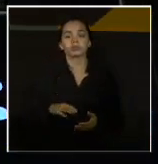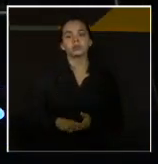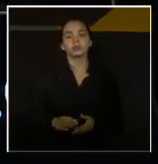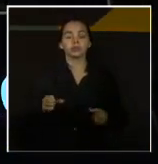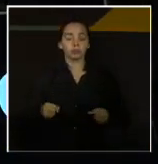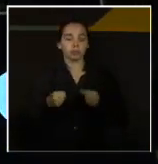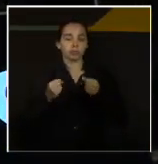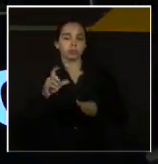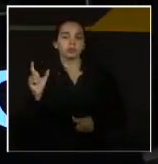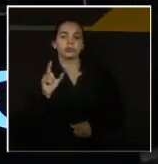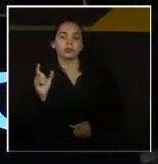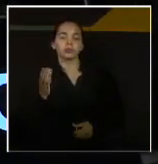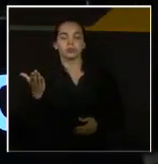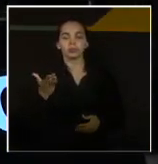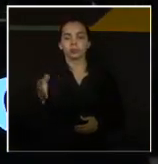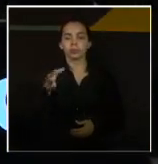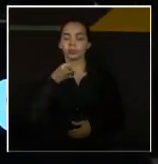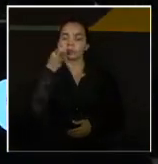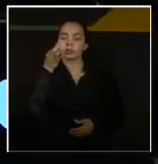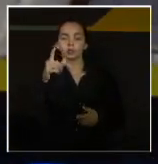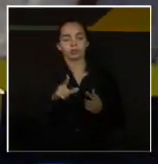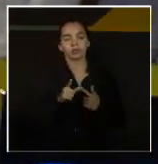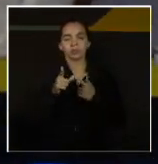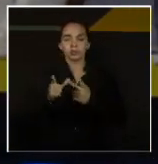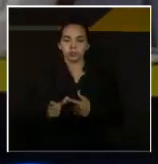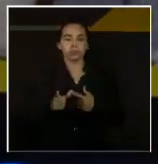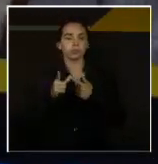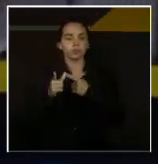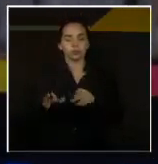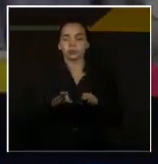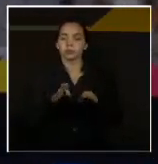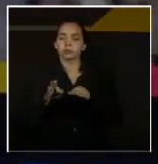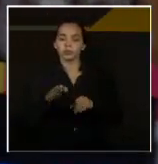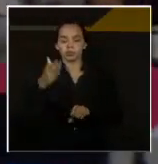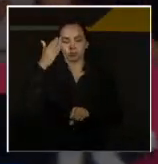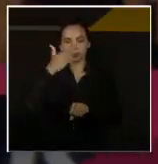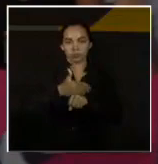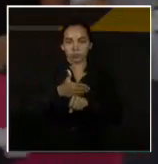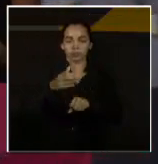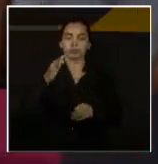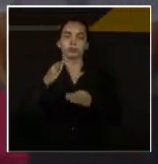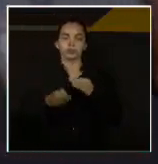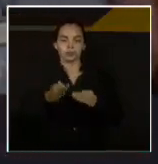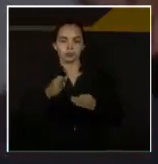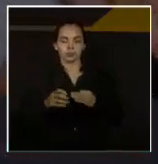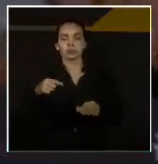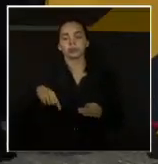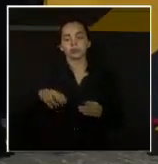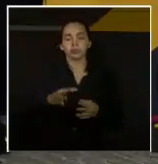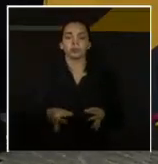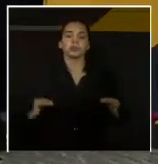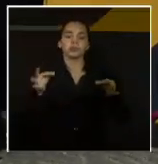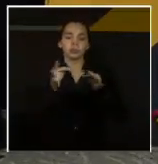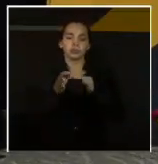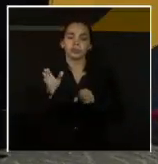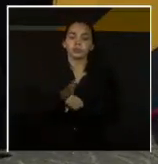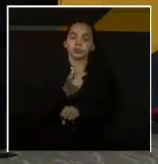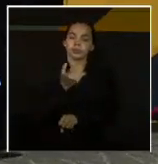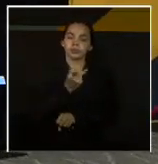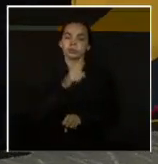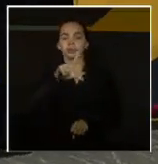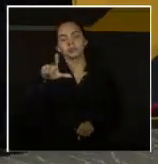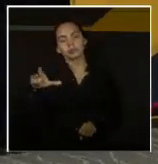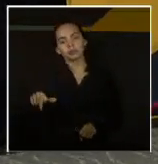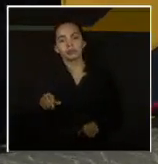se haga una denuncia se va a seguir, se va a proseguir y se va a terminar. Y esa es una parte importante porque luego el problema